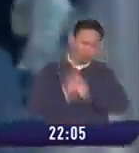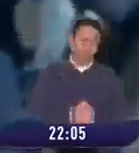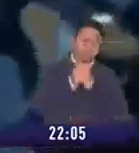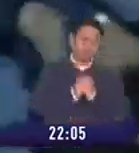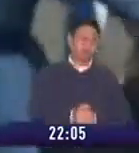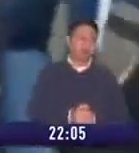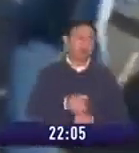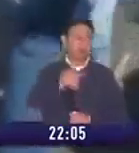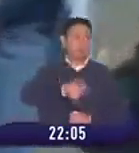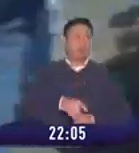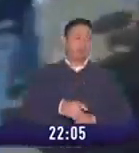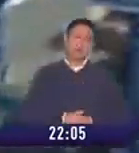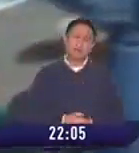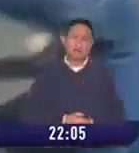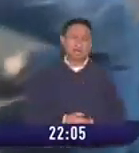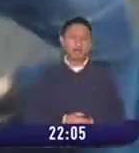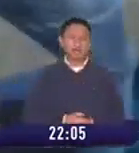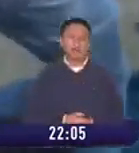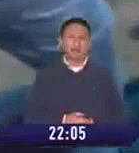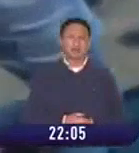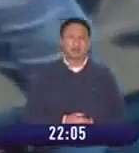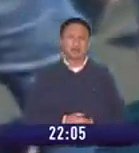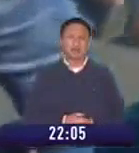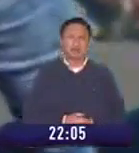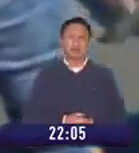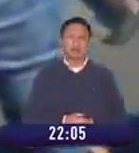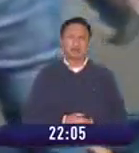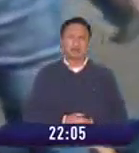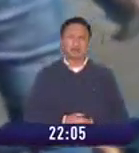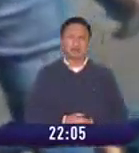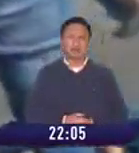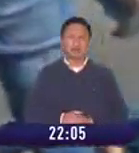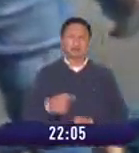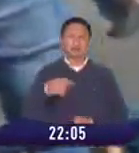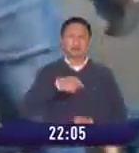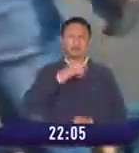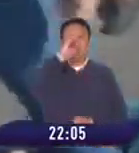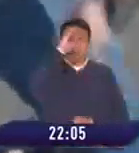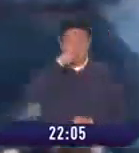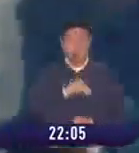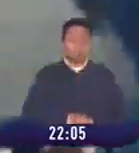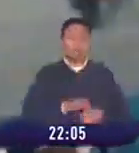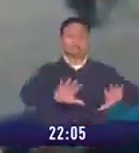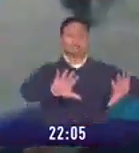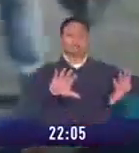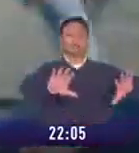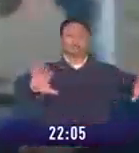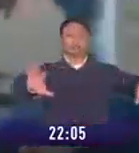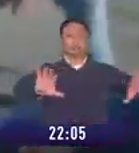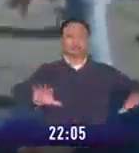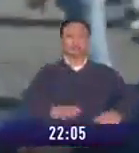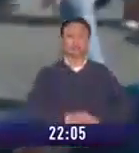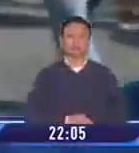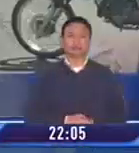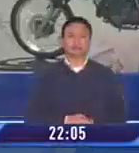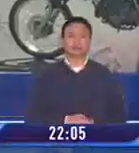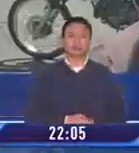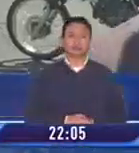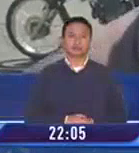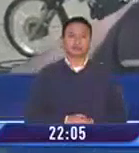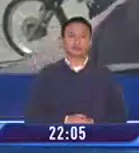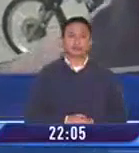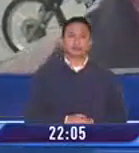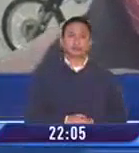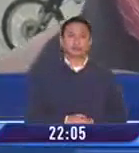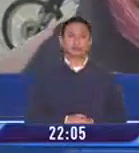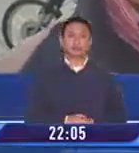sector oriental de la ciudad de Riobamba, pero fueron salvados por los uniformados. Y cuando se dio